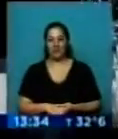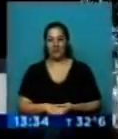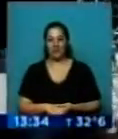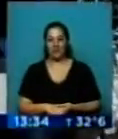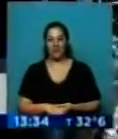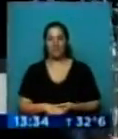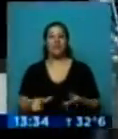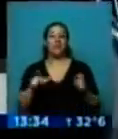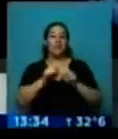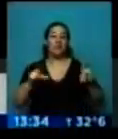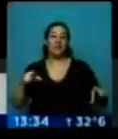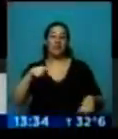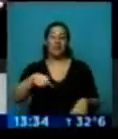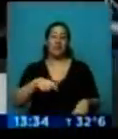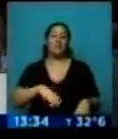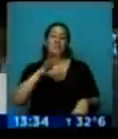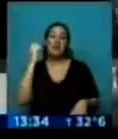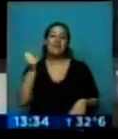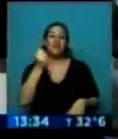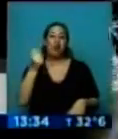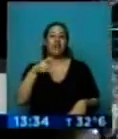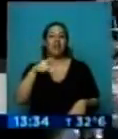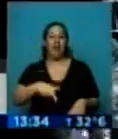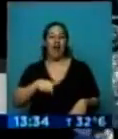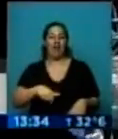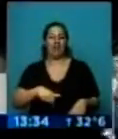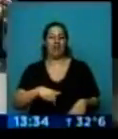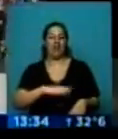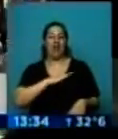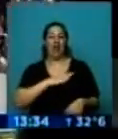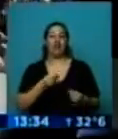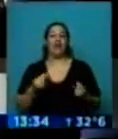postales más importantes de esta ceremonia de traspaso de mando,